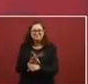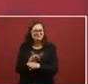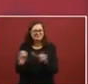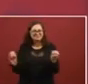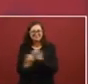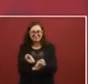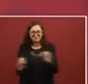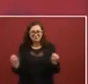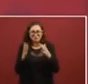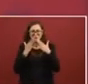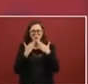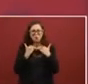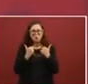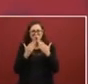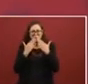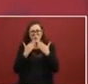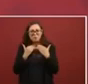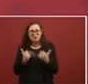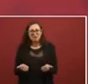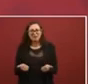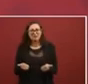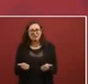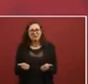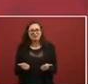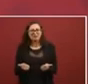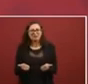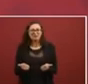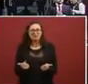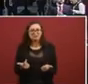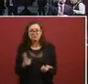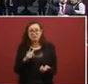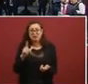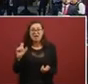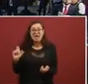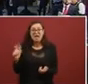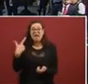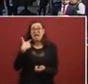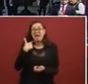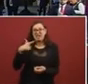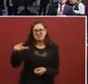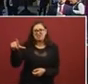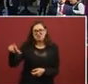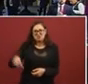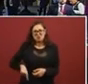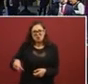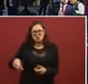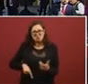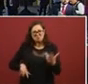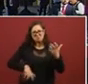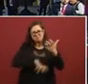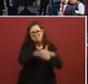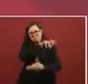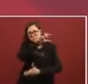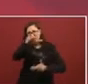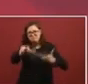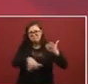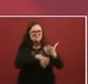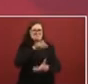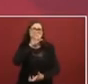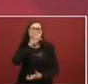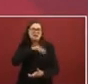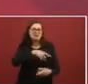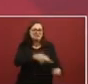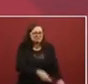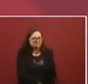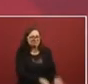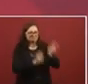para los ciudadanos. Así recibimos el gobierno. No había atención al